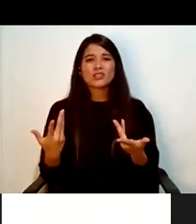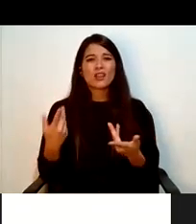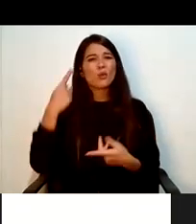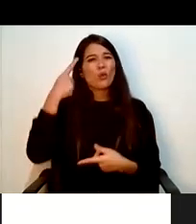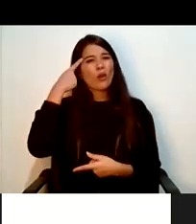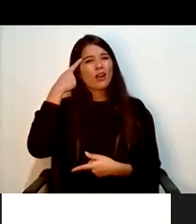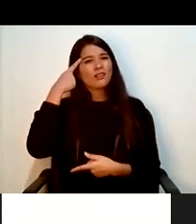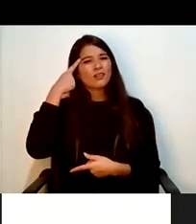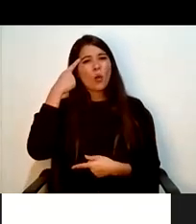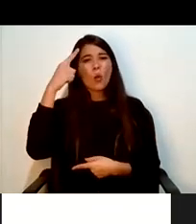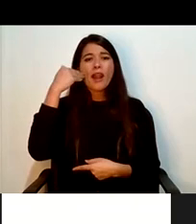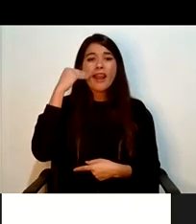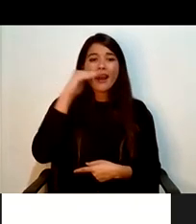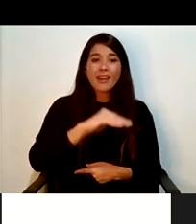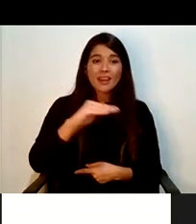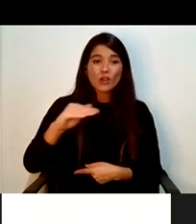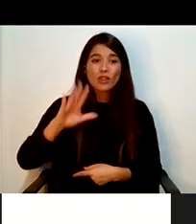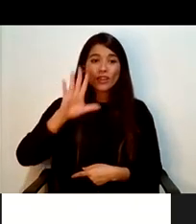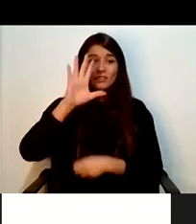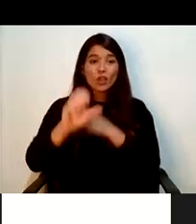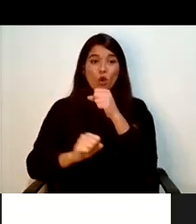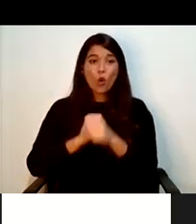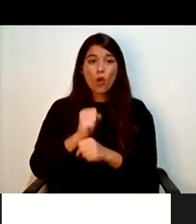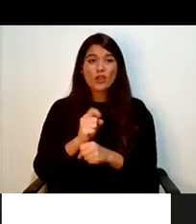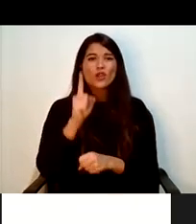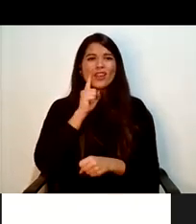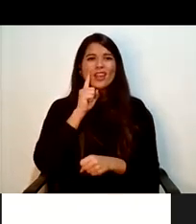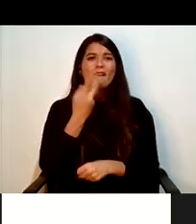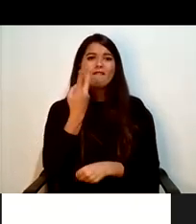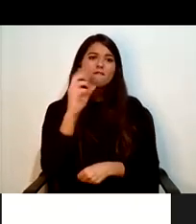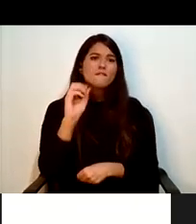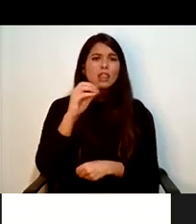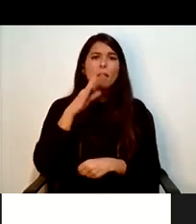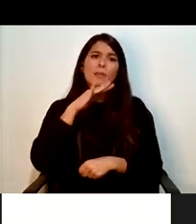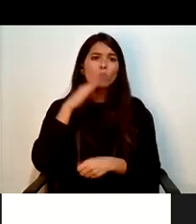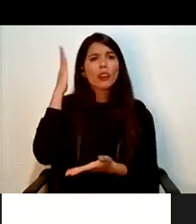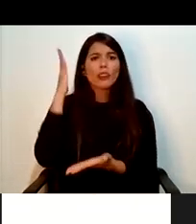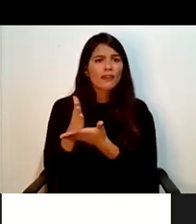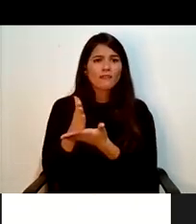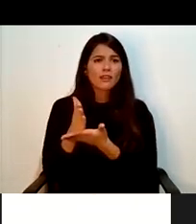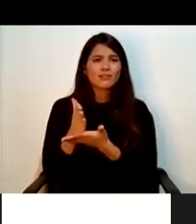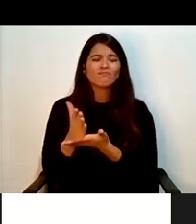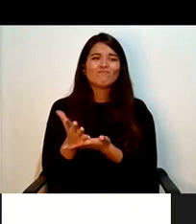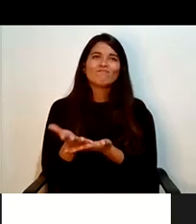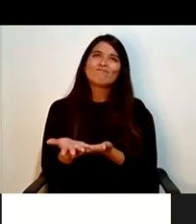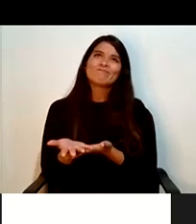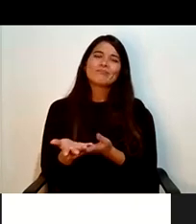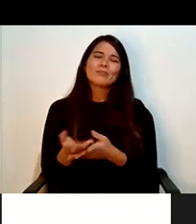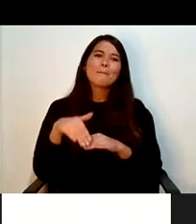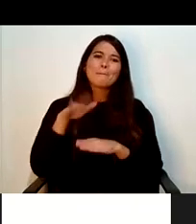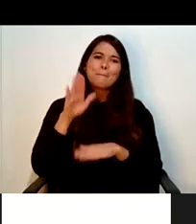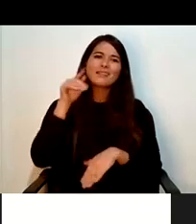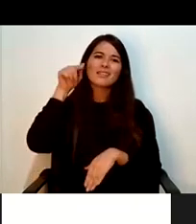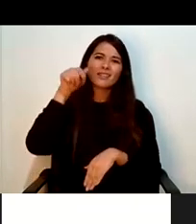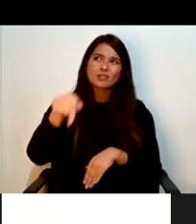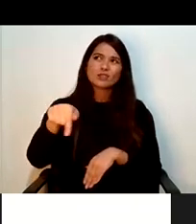decir un niño de 5 años tiene que durar 20 minutos, más que eso, lo que yo